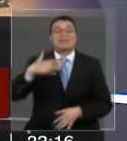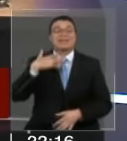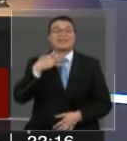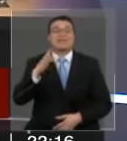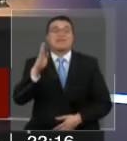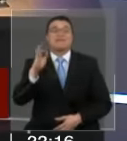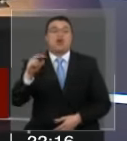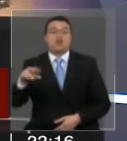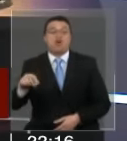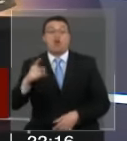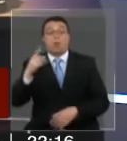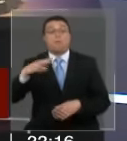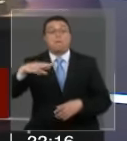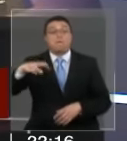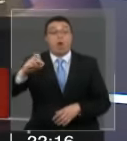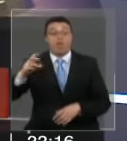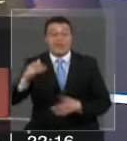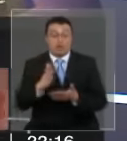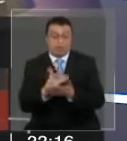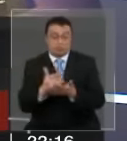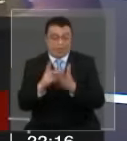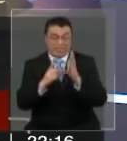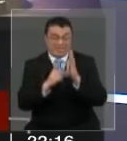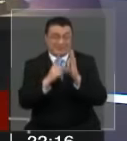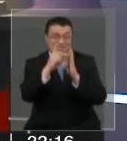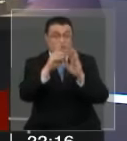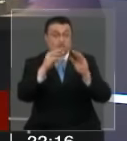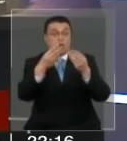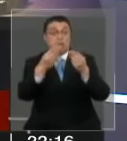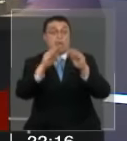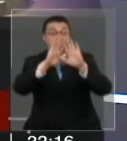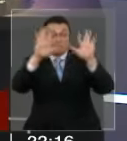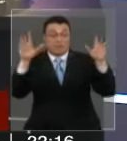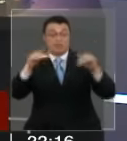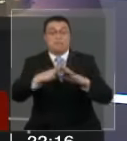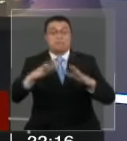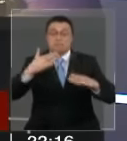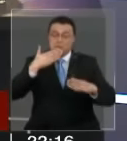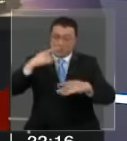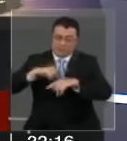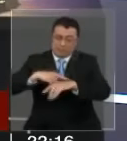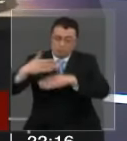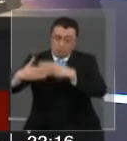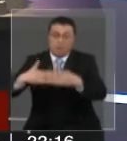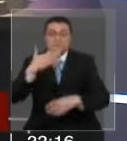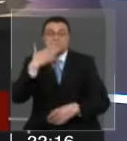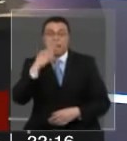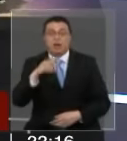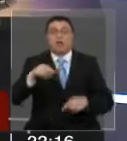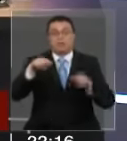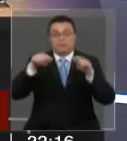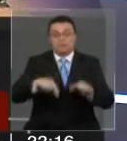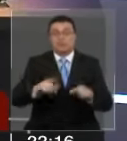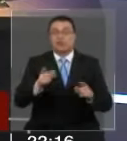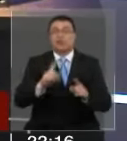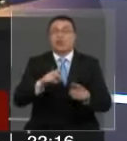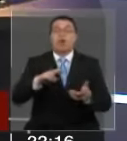llegar es un modelo productivo y una estrategia de desarrollo medioambiental mucho más sustentable para el tiempo. Estamos hablando de que esto no es un